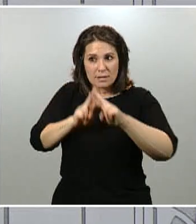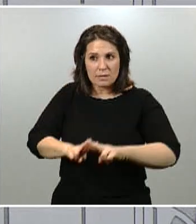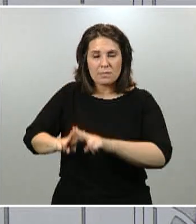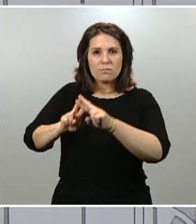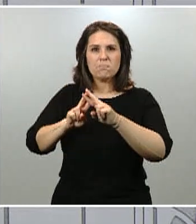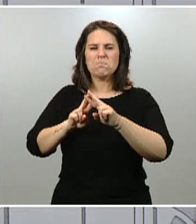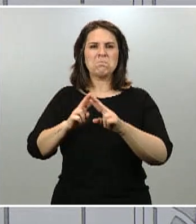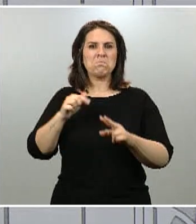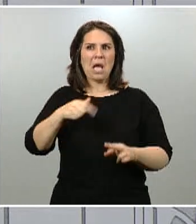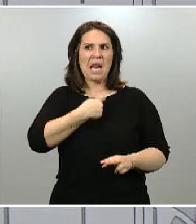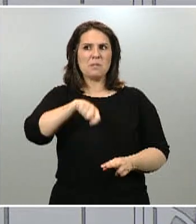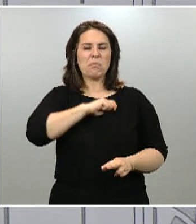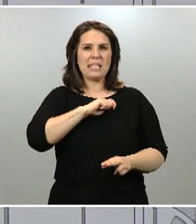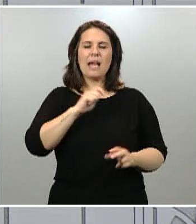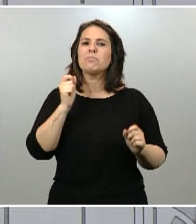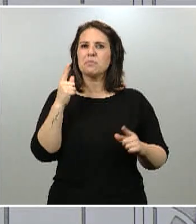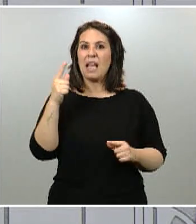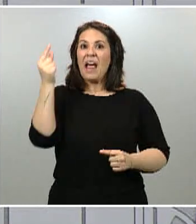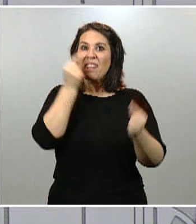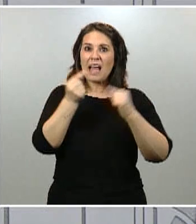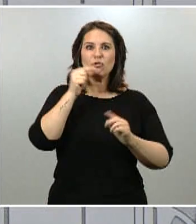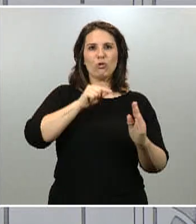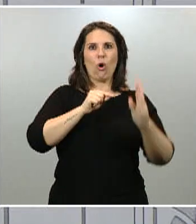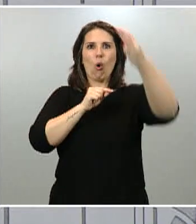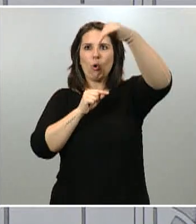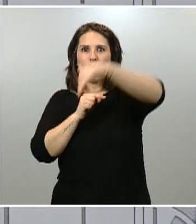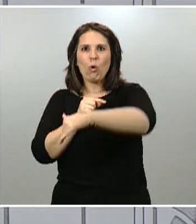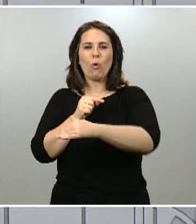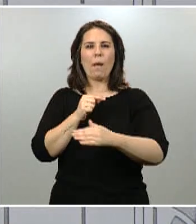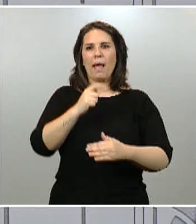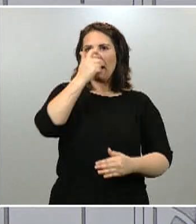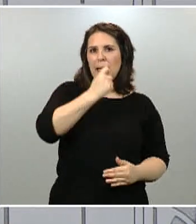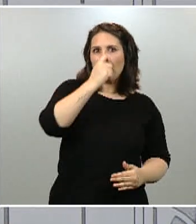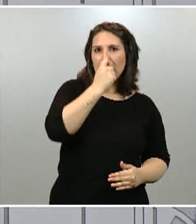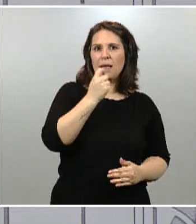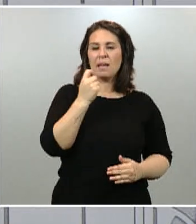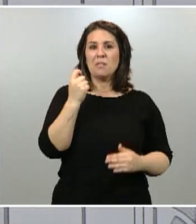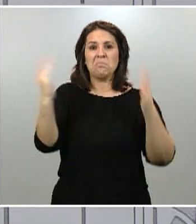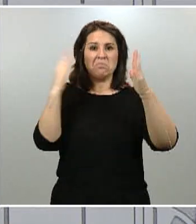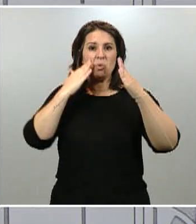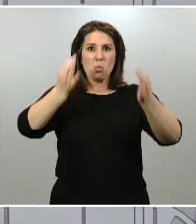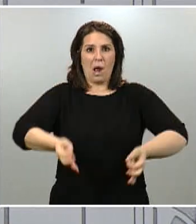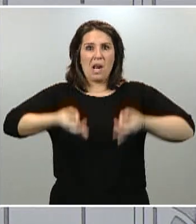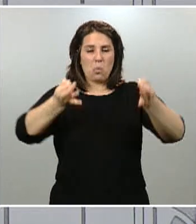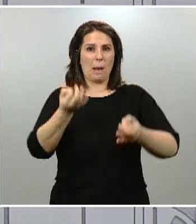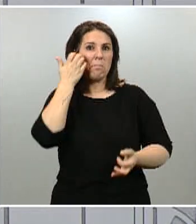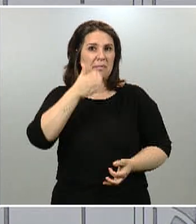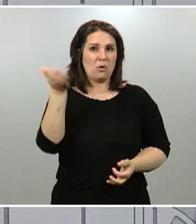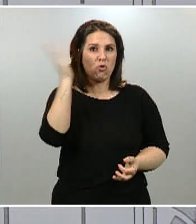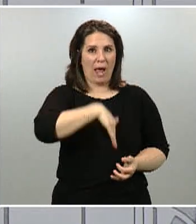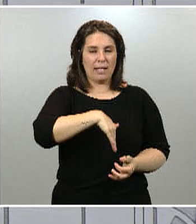raro en esos datos, en la curva epidémica de la gripe estacional anual, hasta finales de